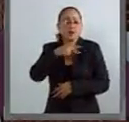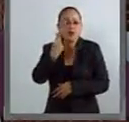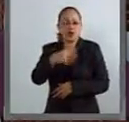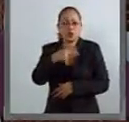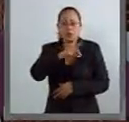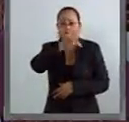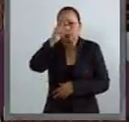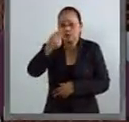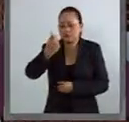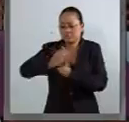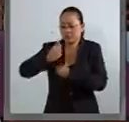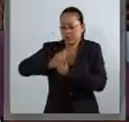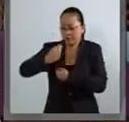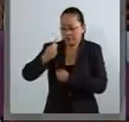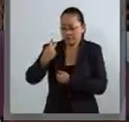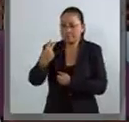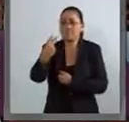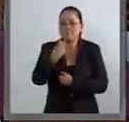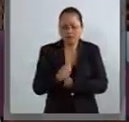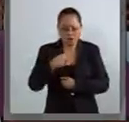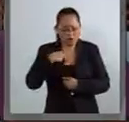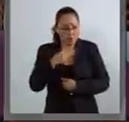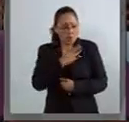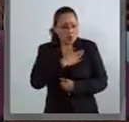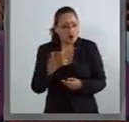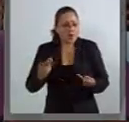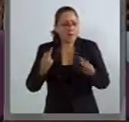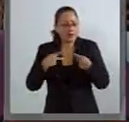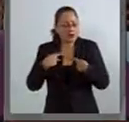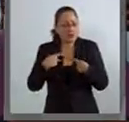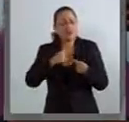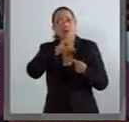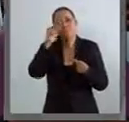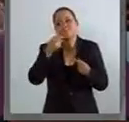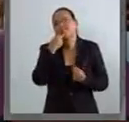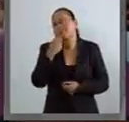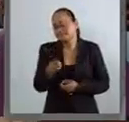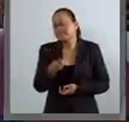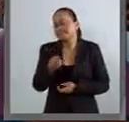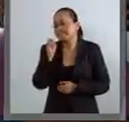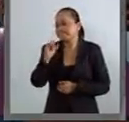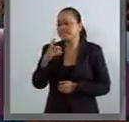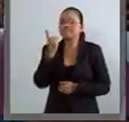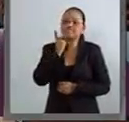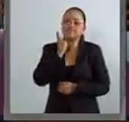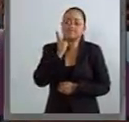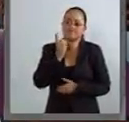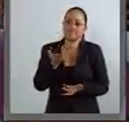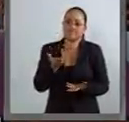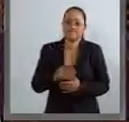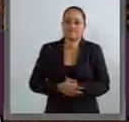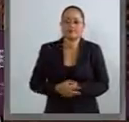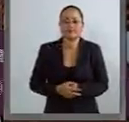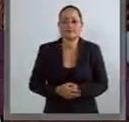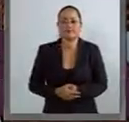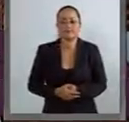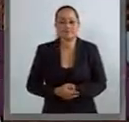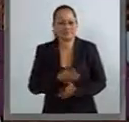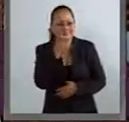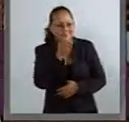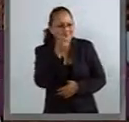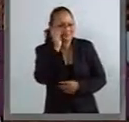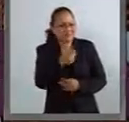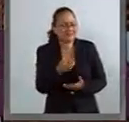que me conozcan, que vean que soy buena persona, ya entonces digo que soy legisladora o legislador. Y esto